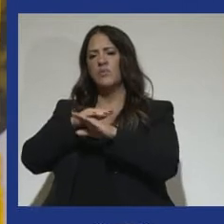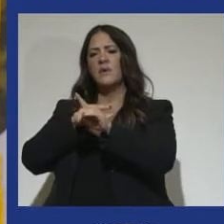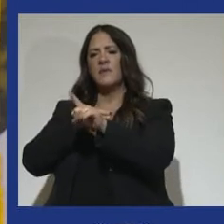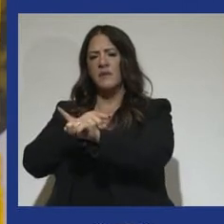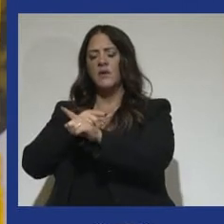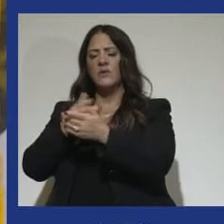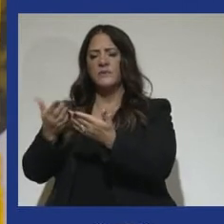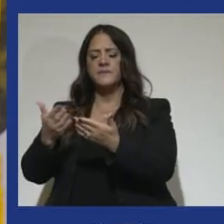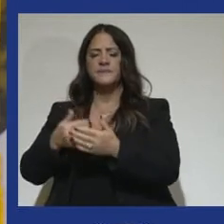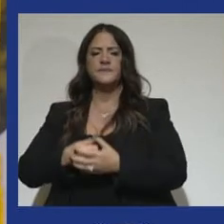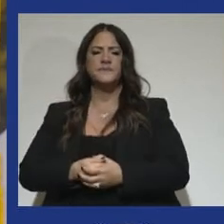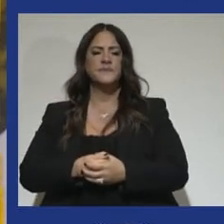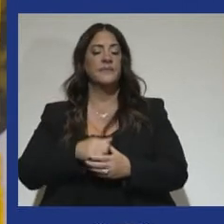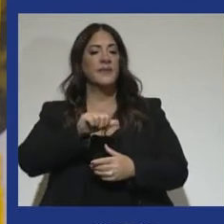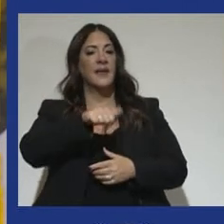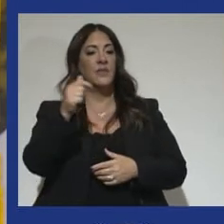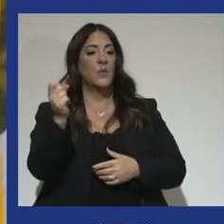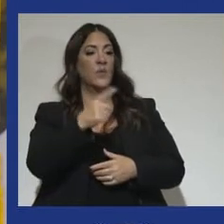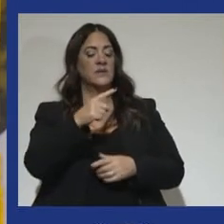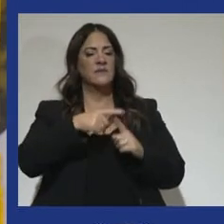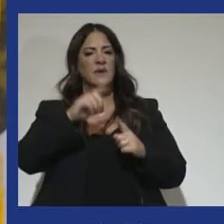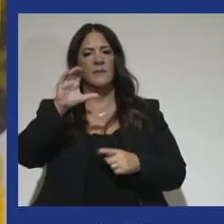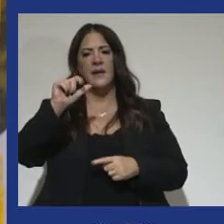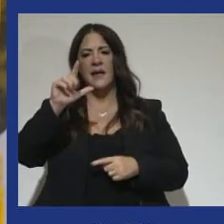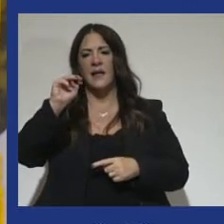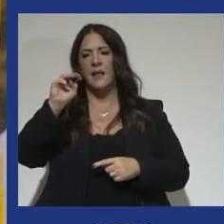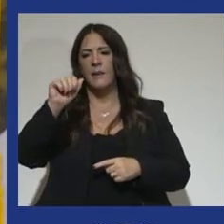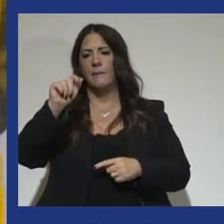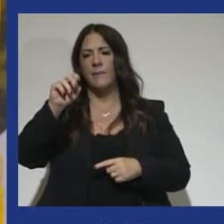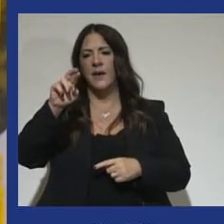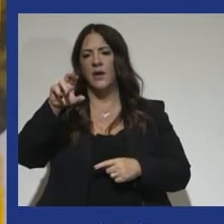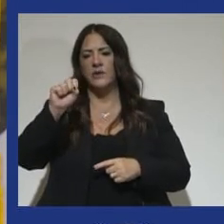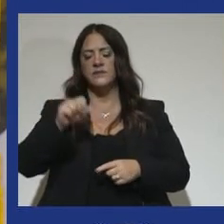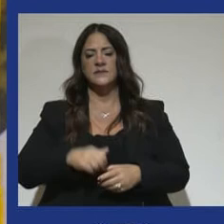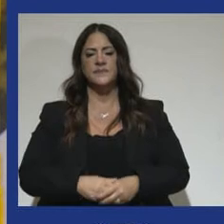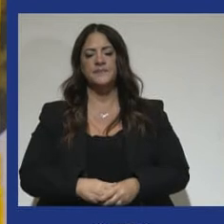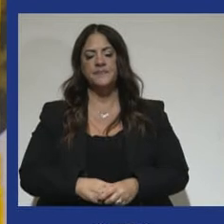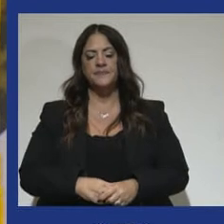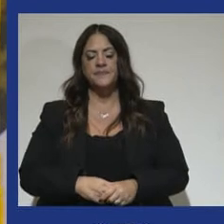de calmarse sí hola